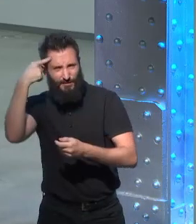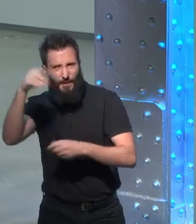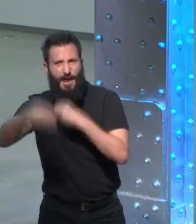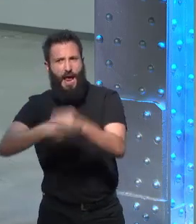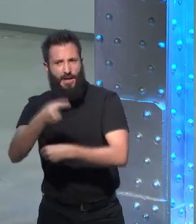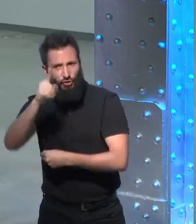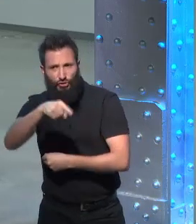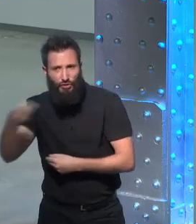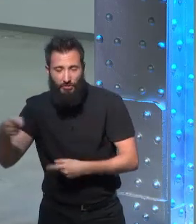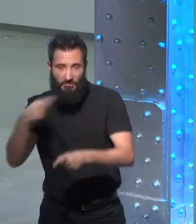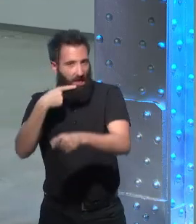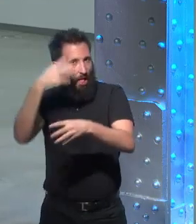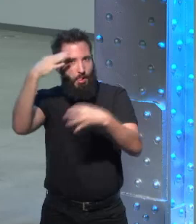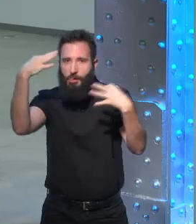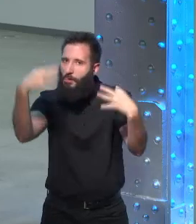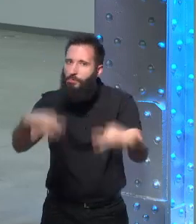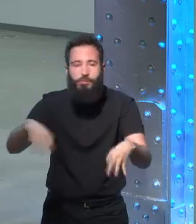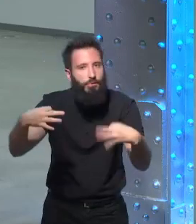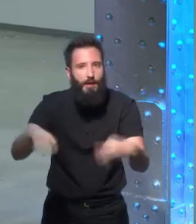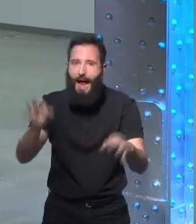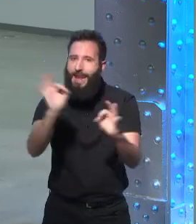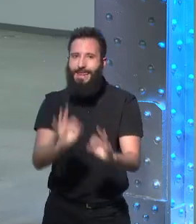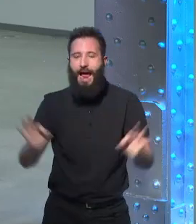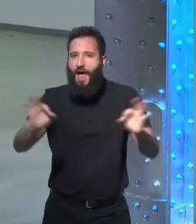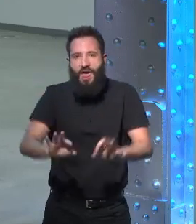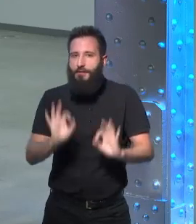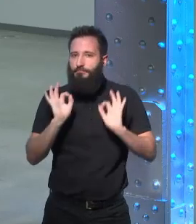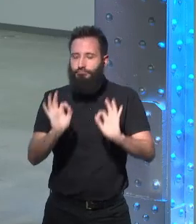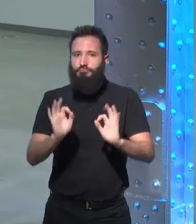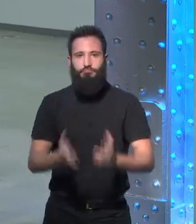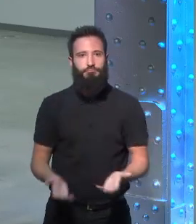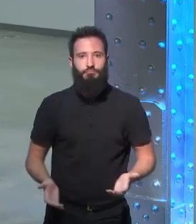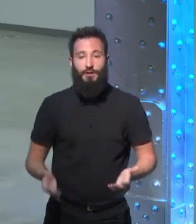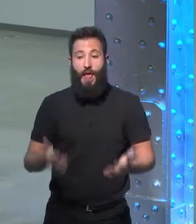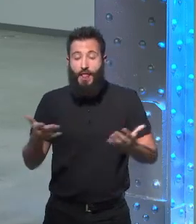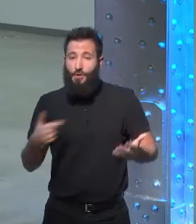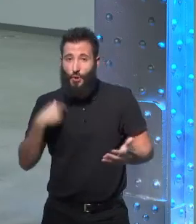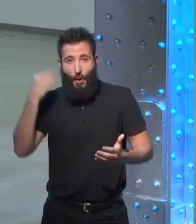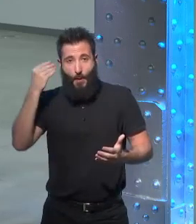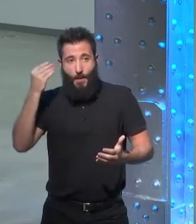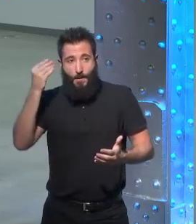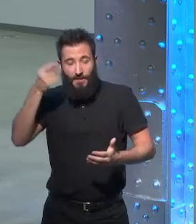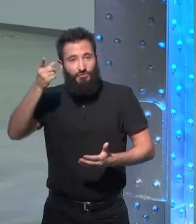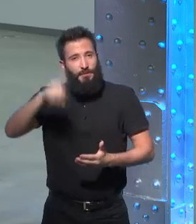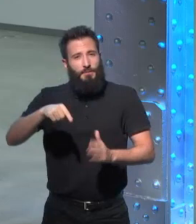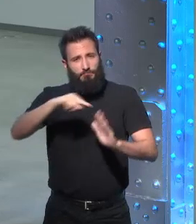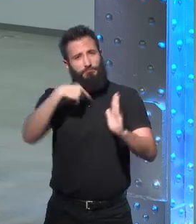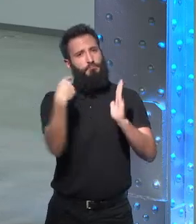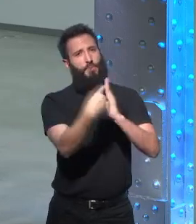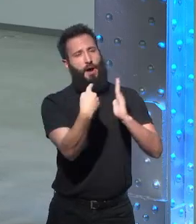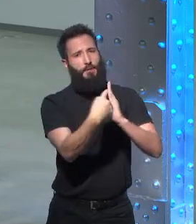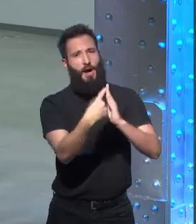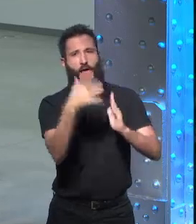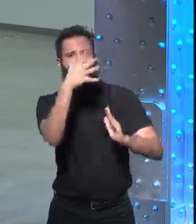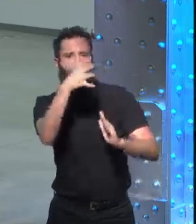hecho. No era consciente para nada de lo que había hecho, ¿verdad? Entonces también he marcado otro